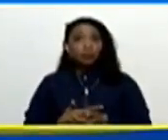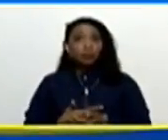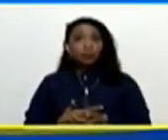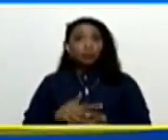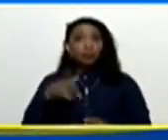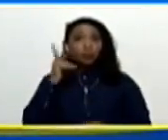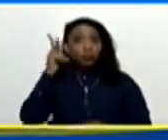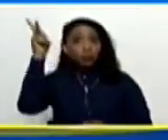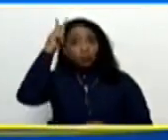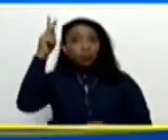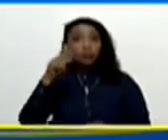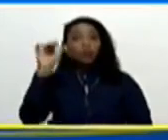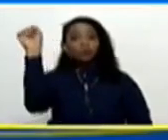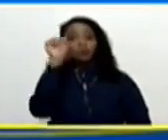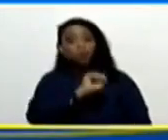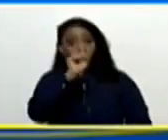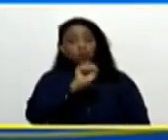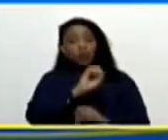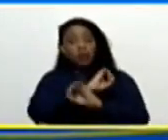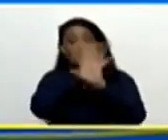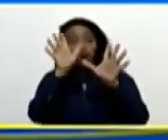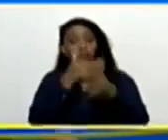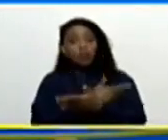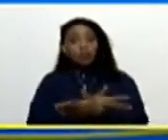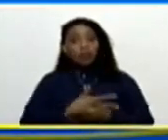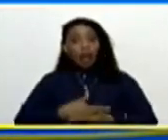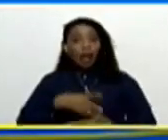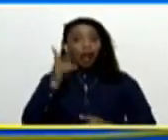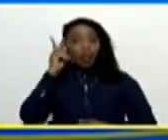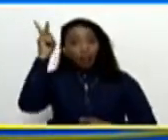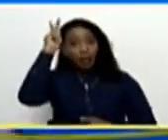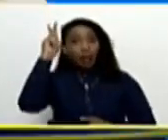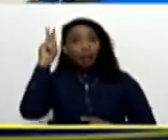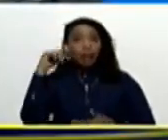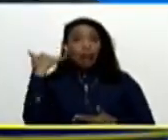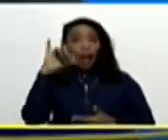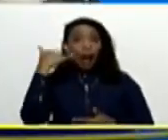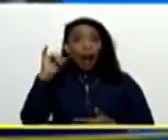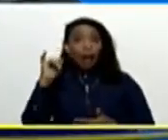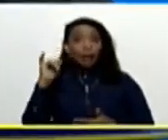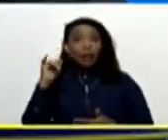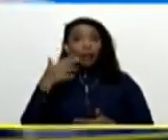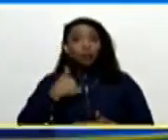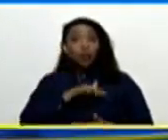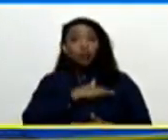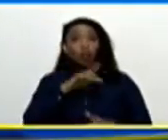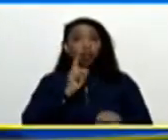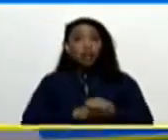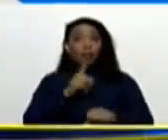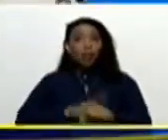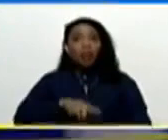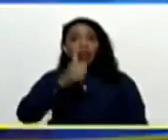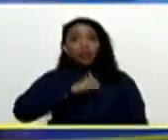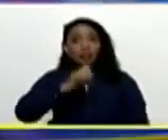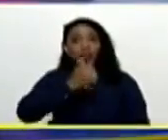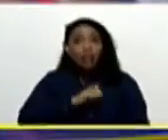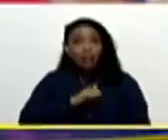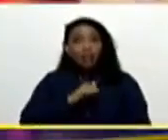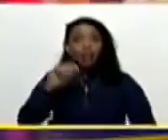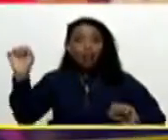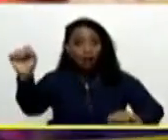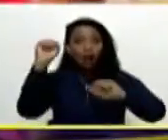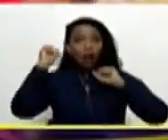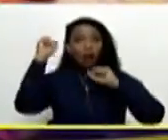indígena. Sí, claro que corre sangre indígena. De ahí viene nuestra vena de resistencia, de